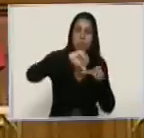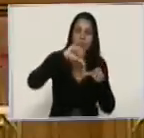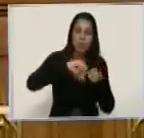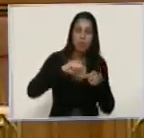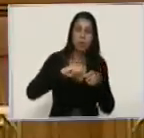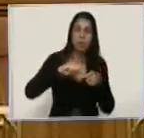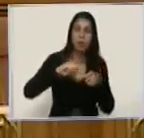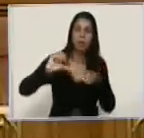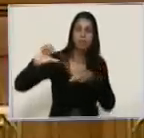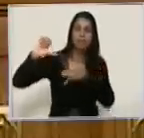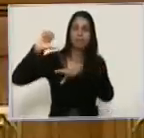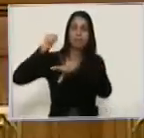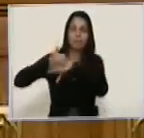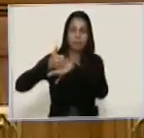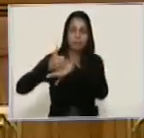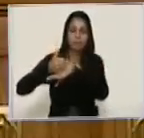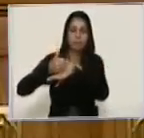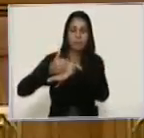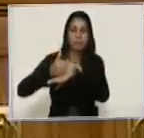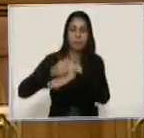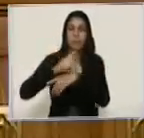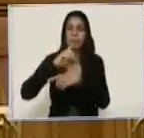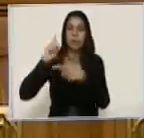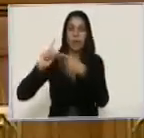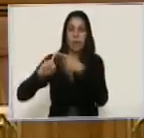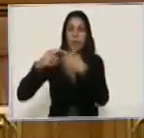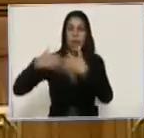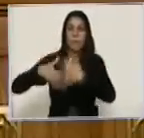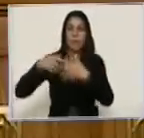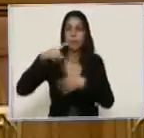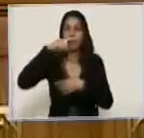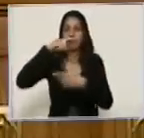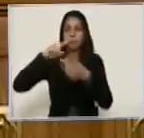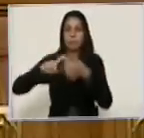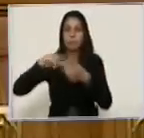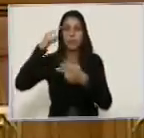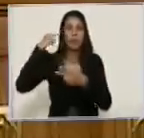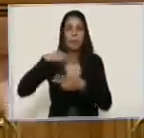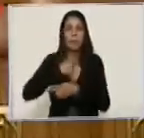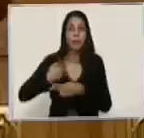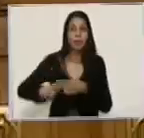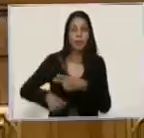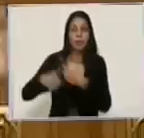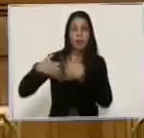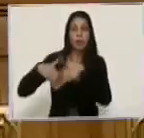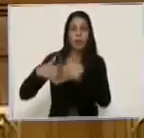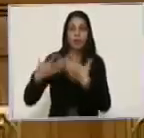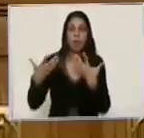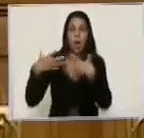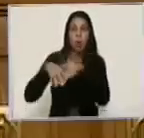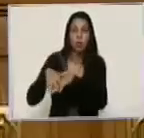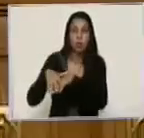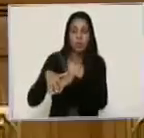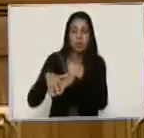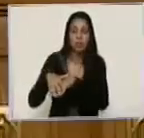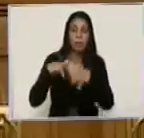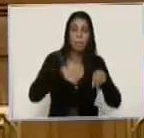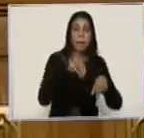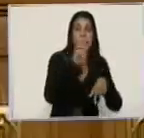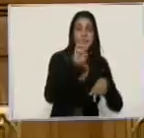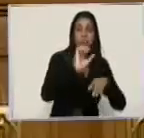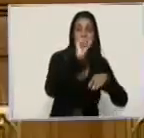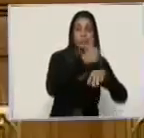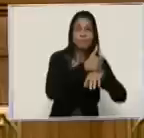todo lo que le queda a Rosneft, la empresa rusa, y a la China National Petroleum Company juntas.